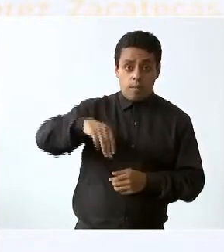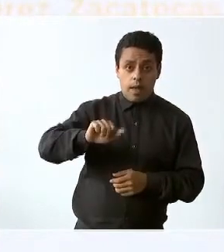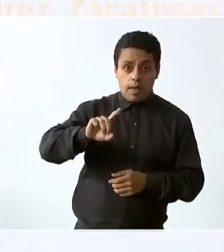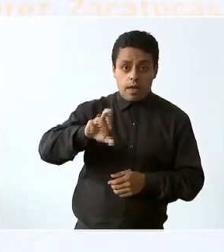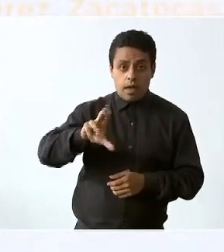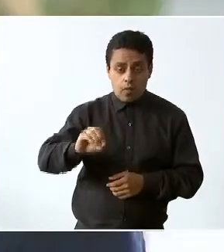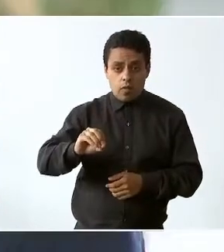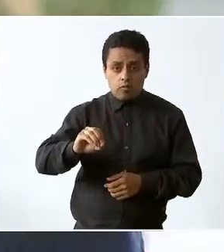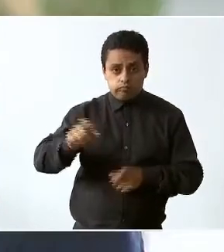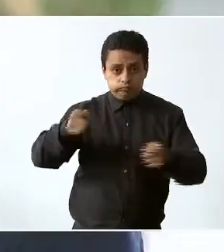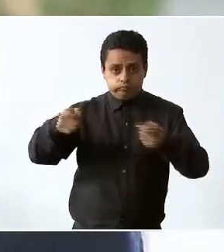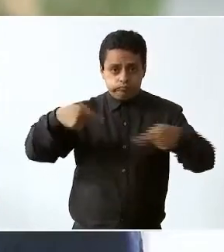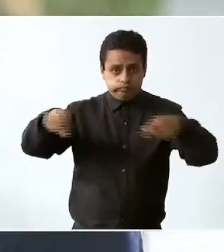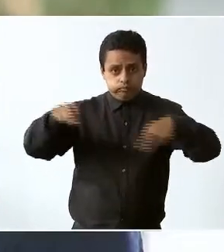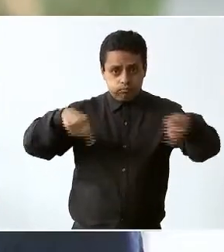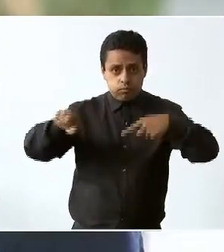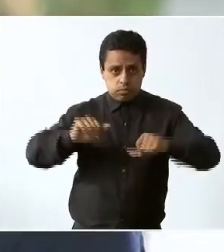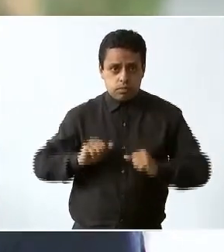cuando